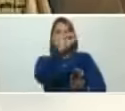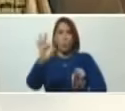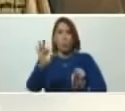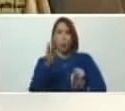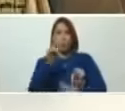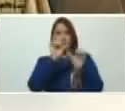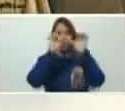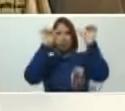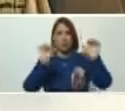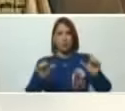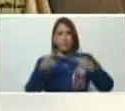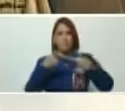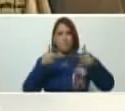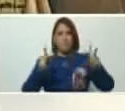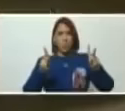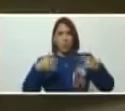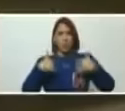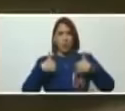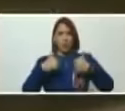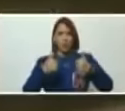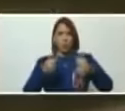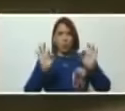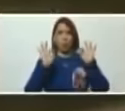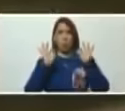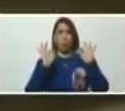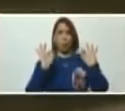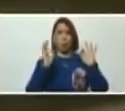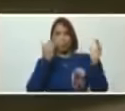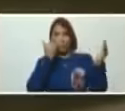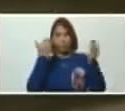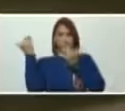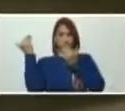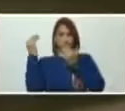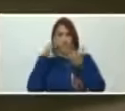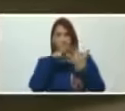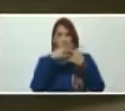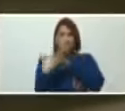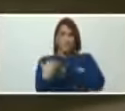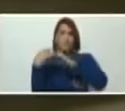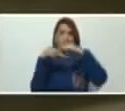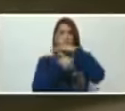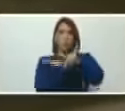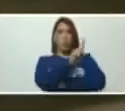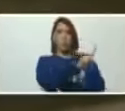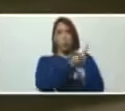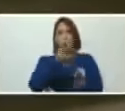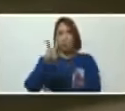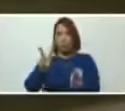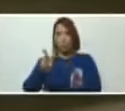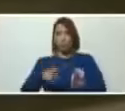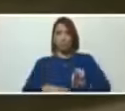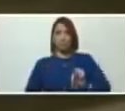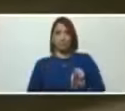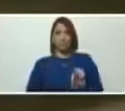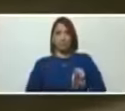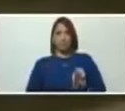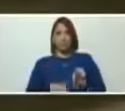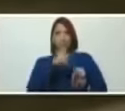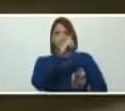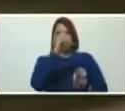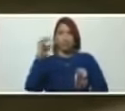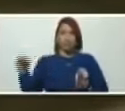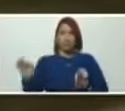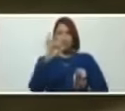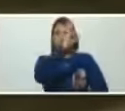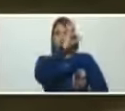sistema público de salud, especialmente Barrio Adentro 1 y Barrio Adentro 2. Al 100% la